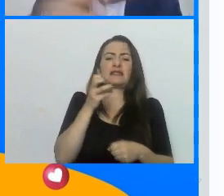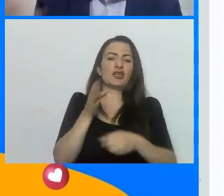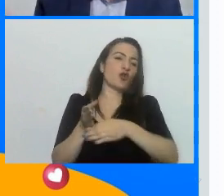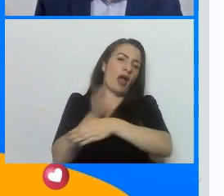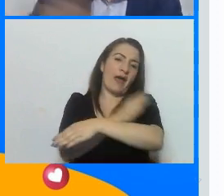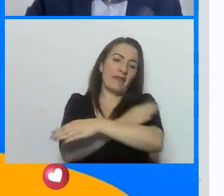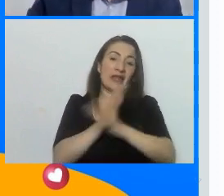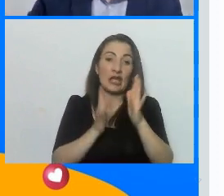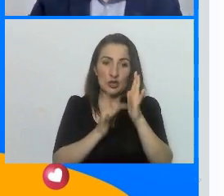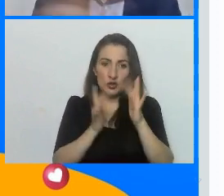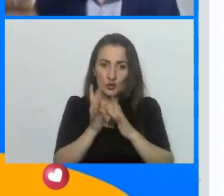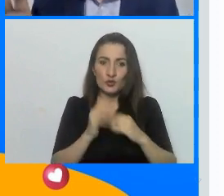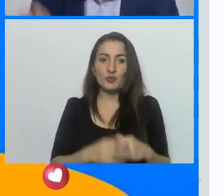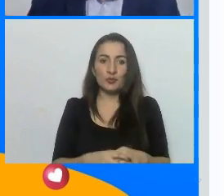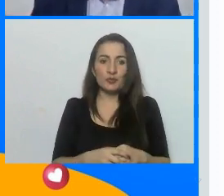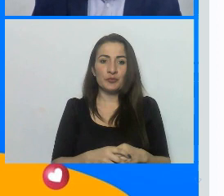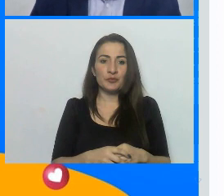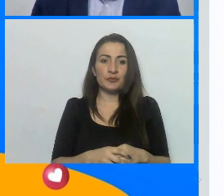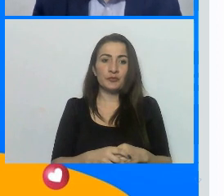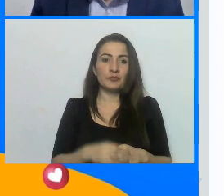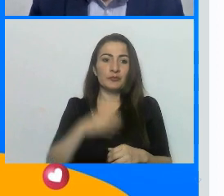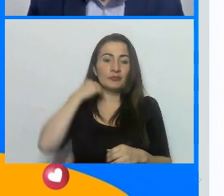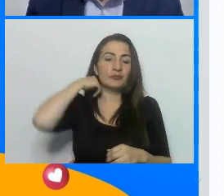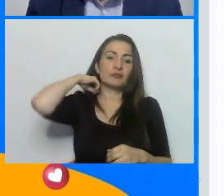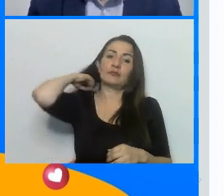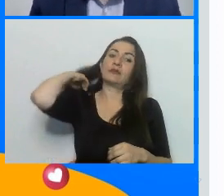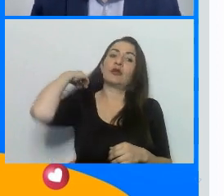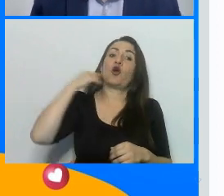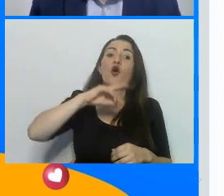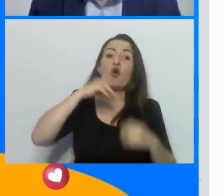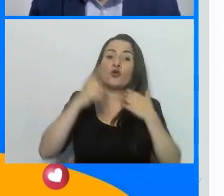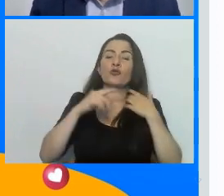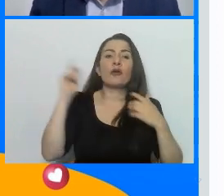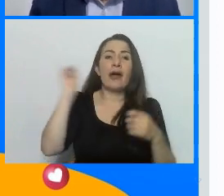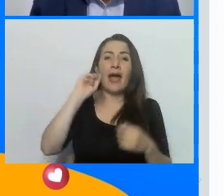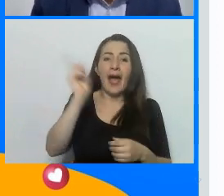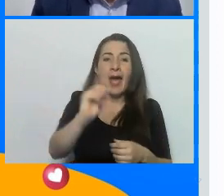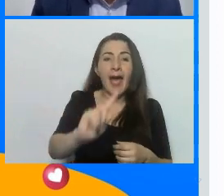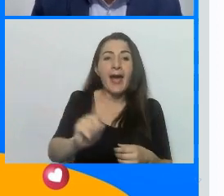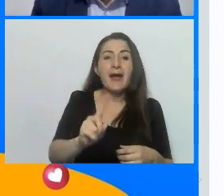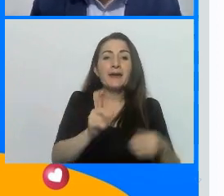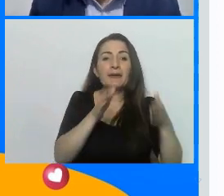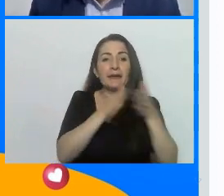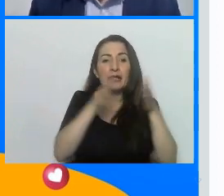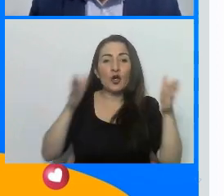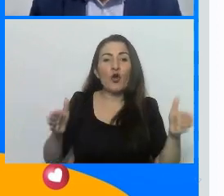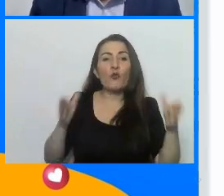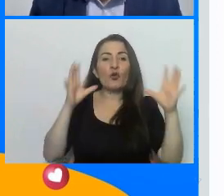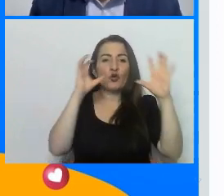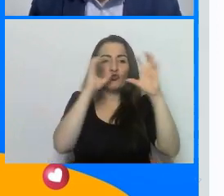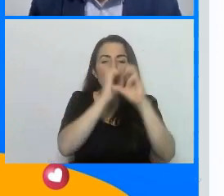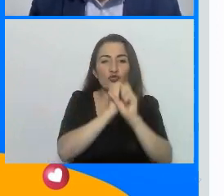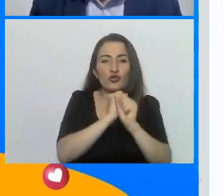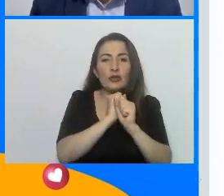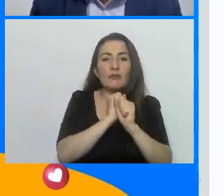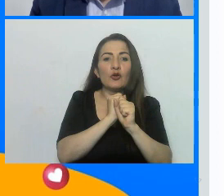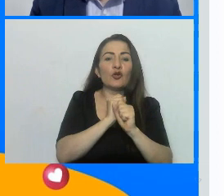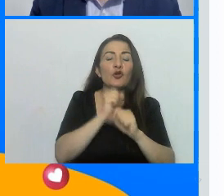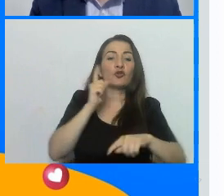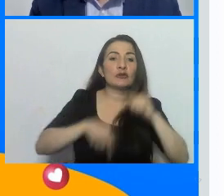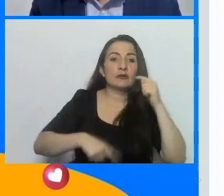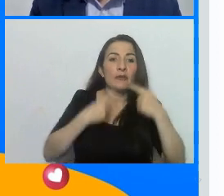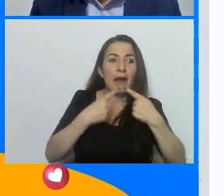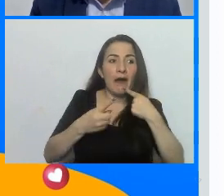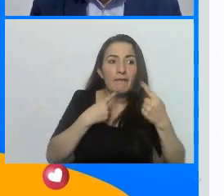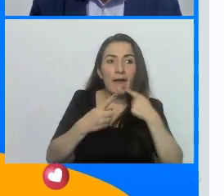Pego un salto bárbaro, o sea, me paso un resto de años, época del oscurantismo, cuando no se podía hablar de